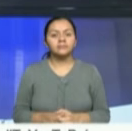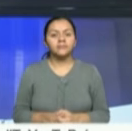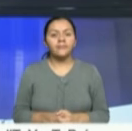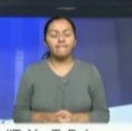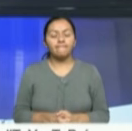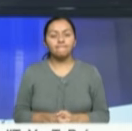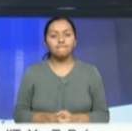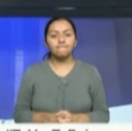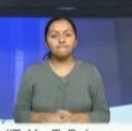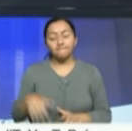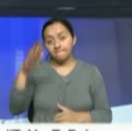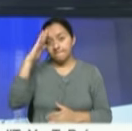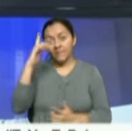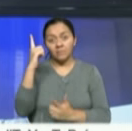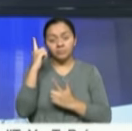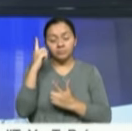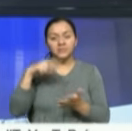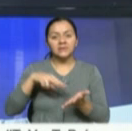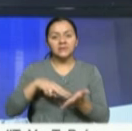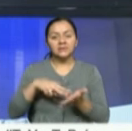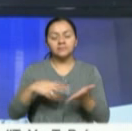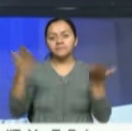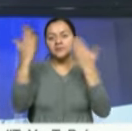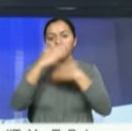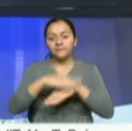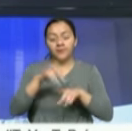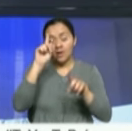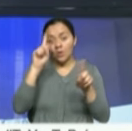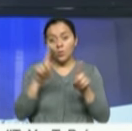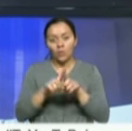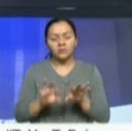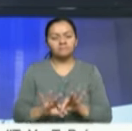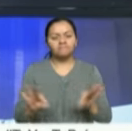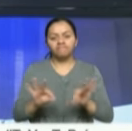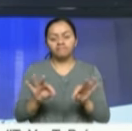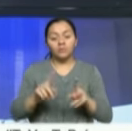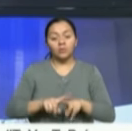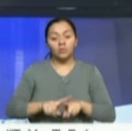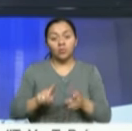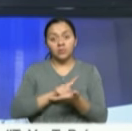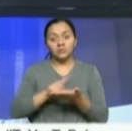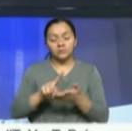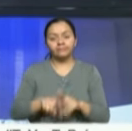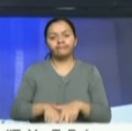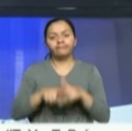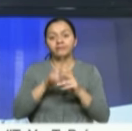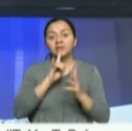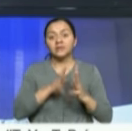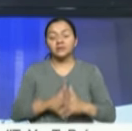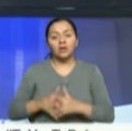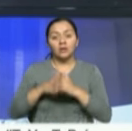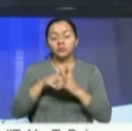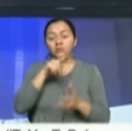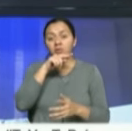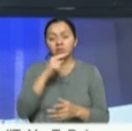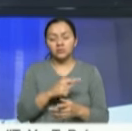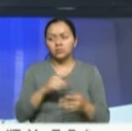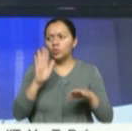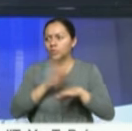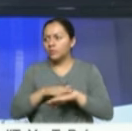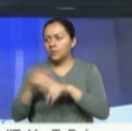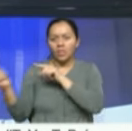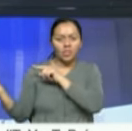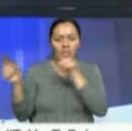Las Fuerzas Armadas sirias anunciaron el fin de la tregua iniciada hace una semana por Estados Unidos y Rusia, que se acusan